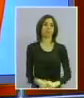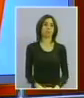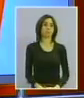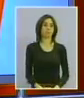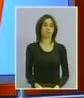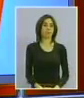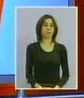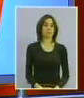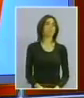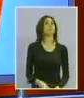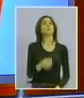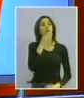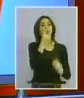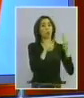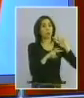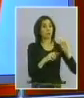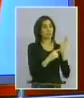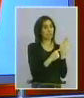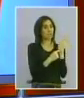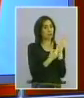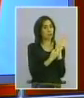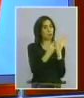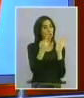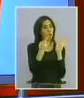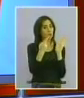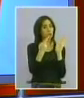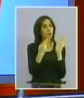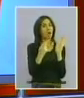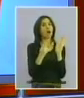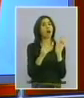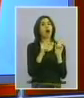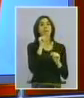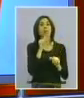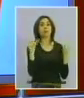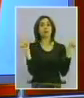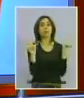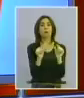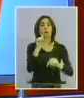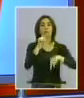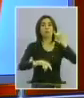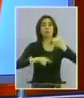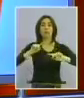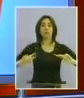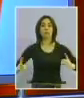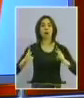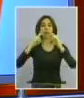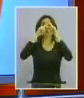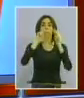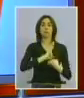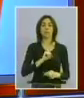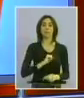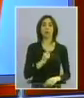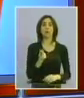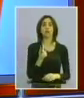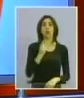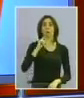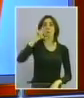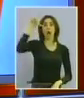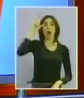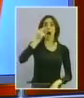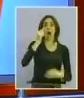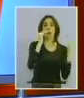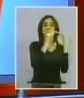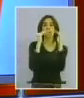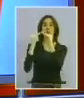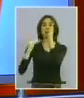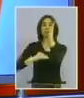Les contamos que un estudio dio cuenta de una progresiva escasez de terrenos para construir acá en Santiago. De ahí el alto precio de casas y